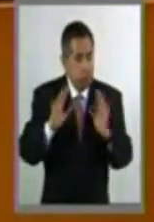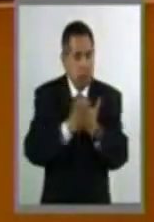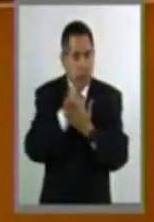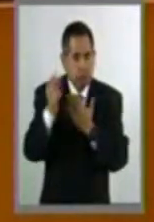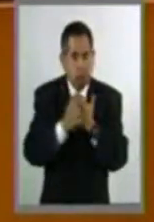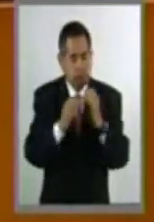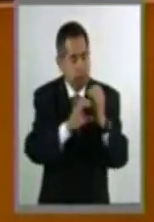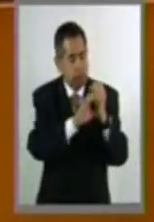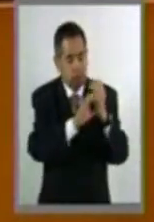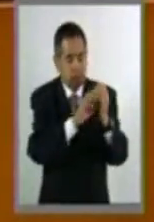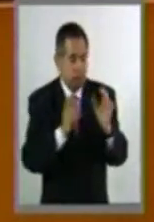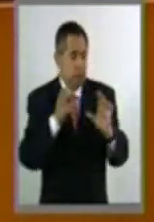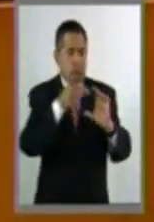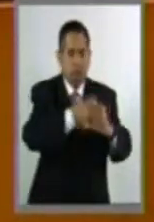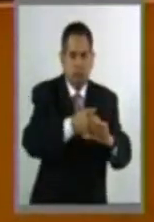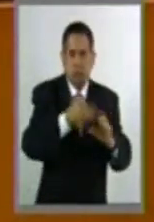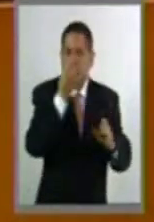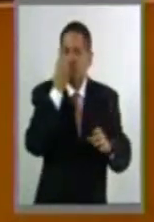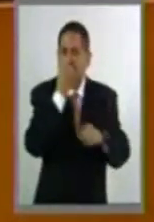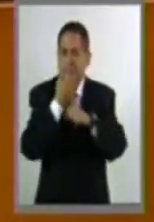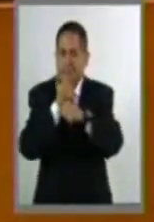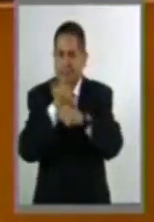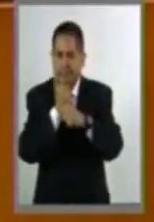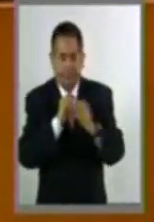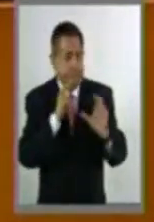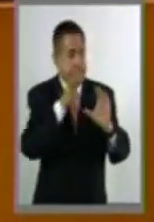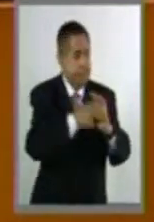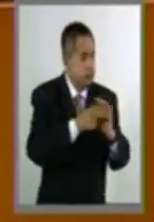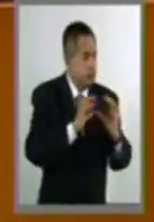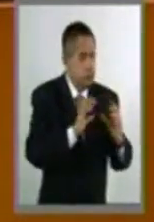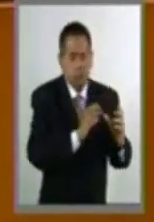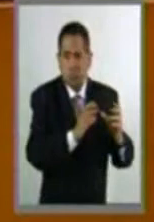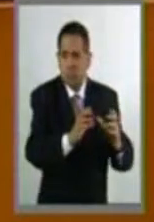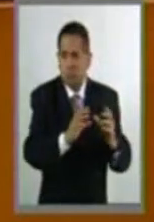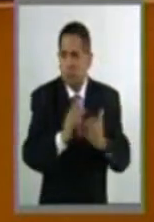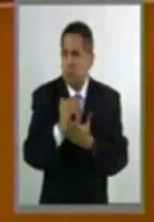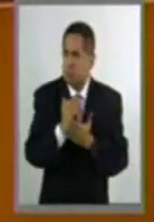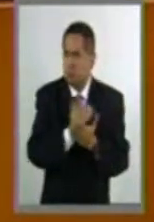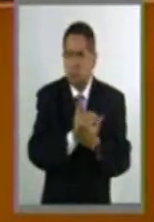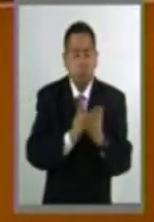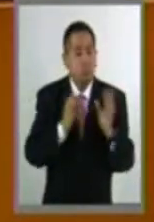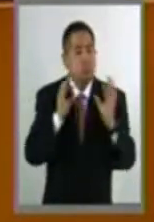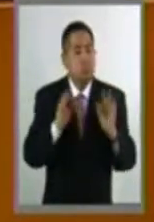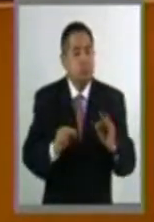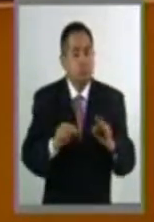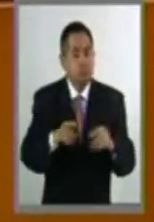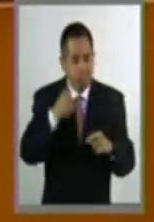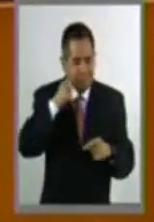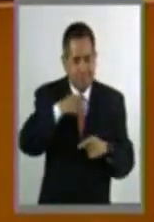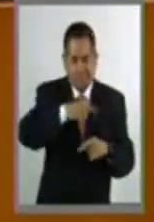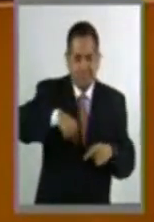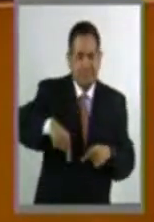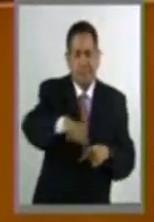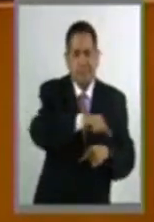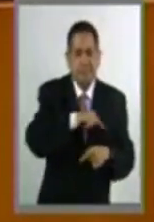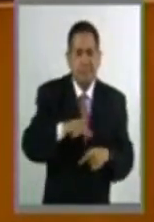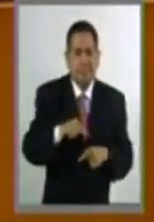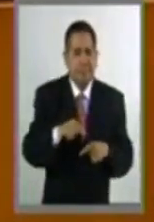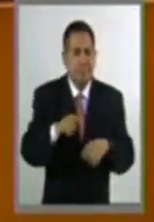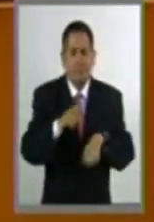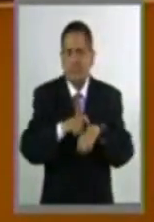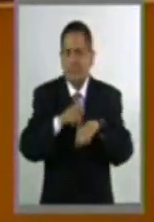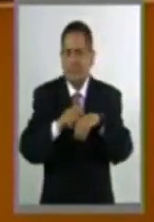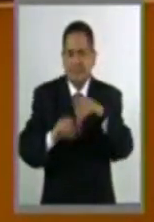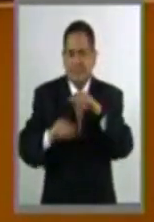transporte escolar que pretende una radical disminución del tránsito vehicular, principalmente en las denominadas horas